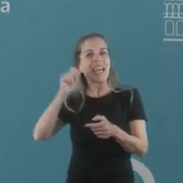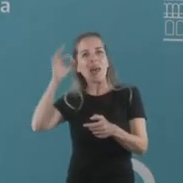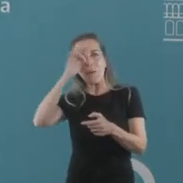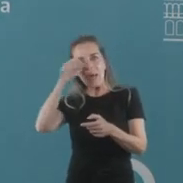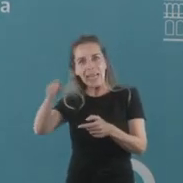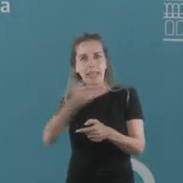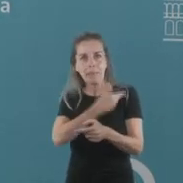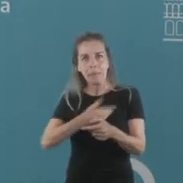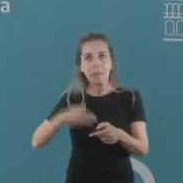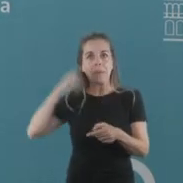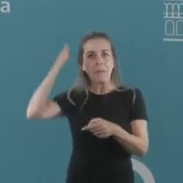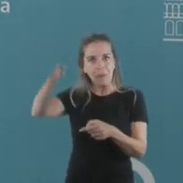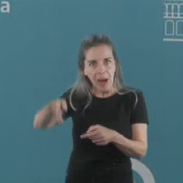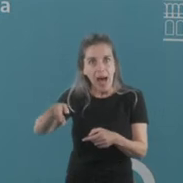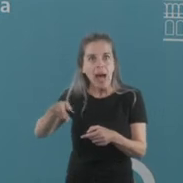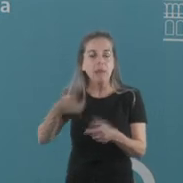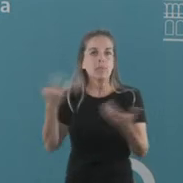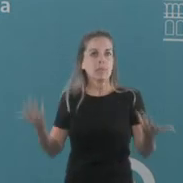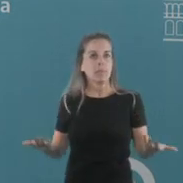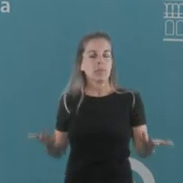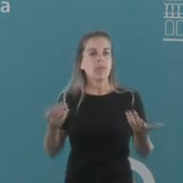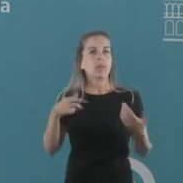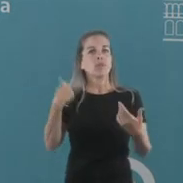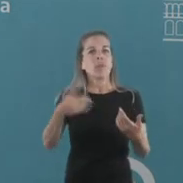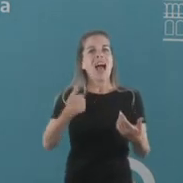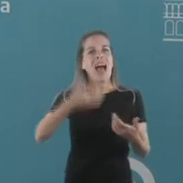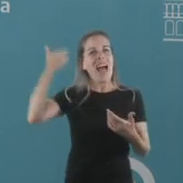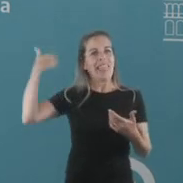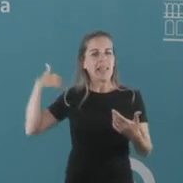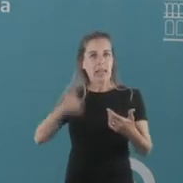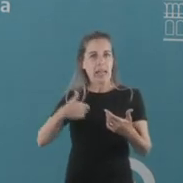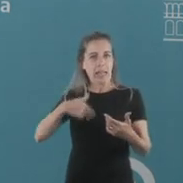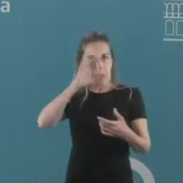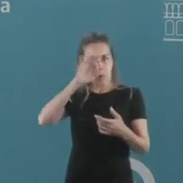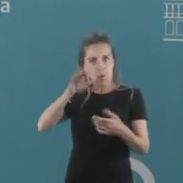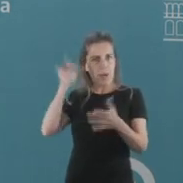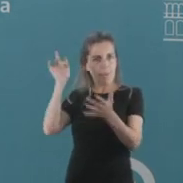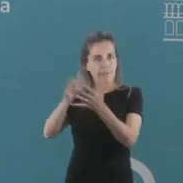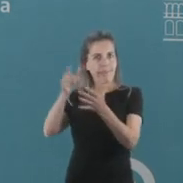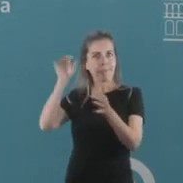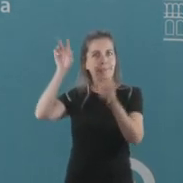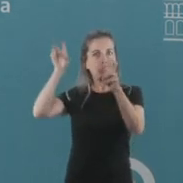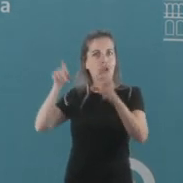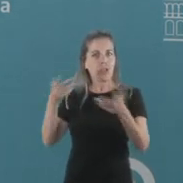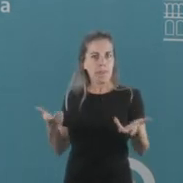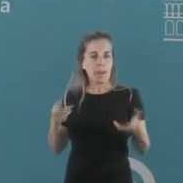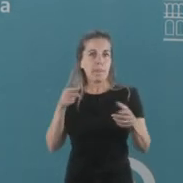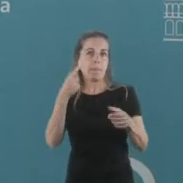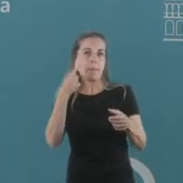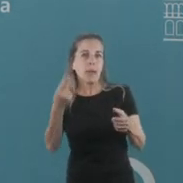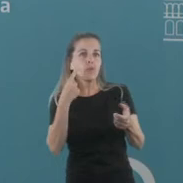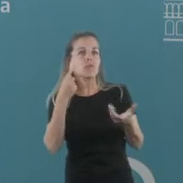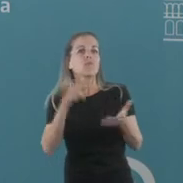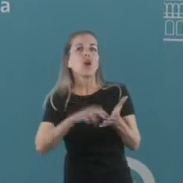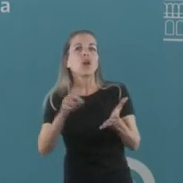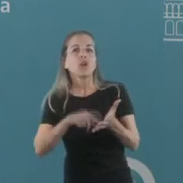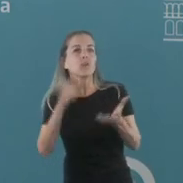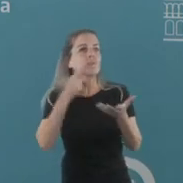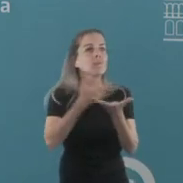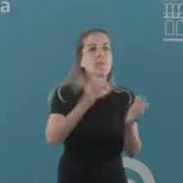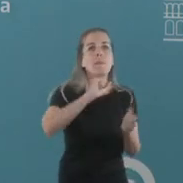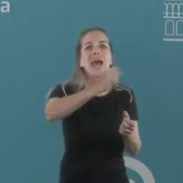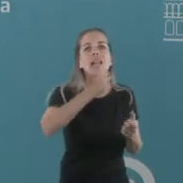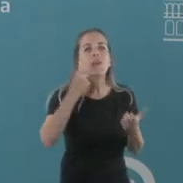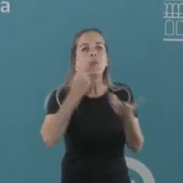ningún lugar la Argentina recibe ninguna de todos esos trascendidos que aparecen en diferentes medios de comunicación. Así que para nosotros